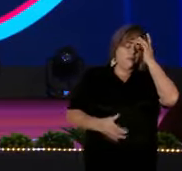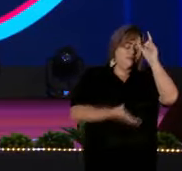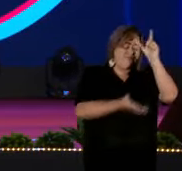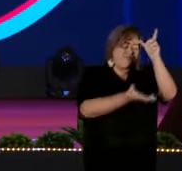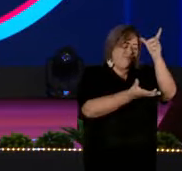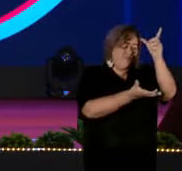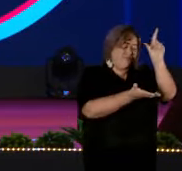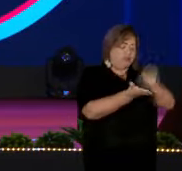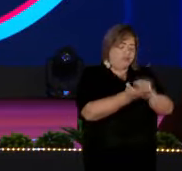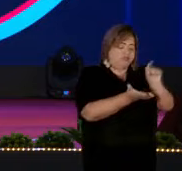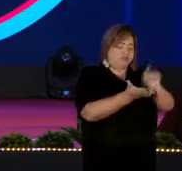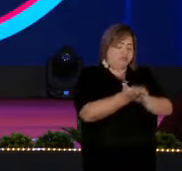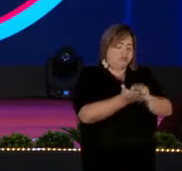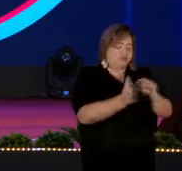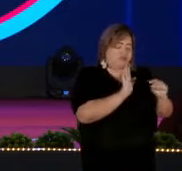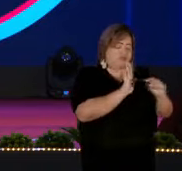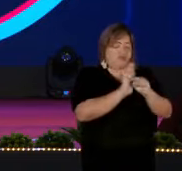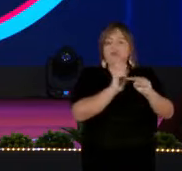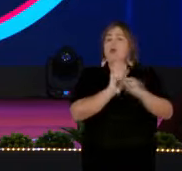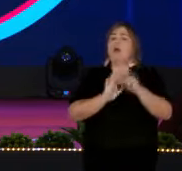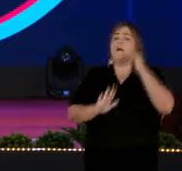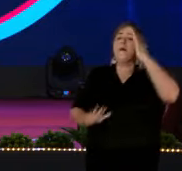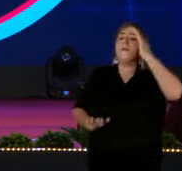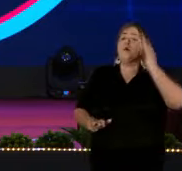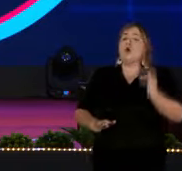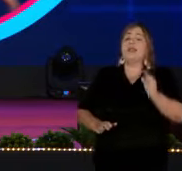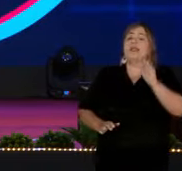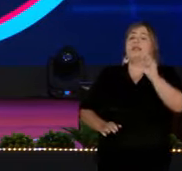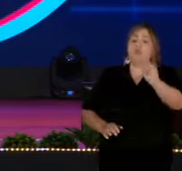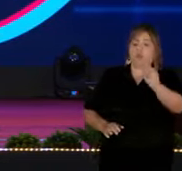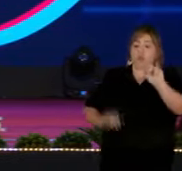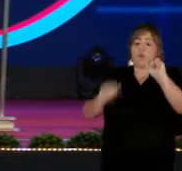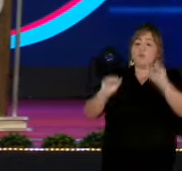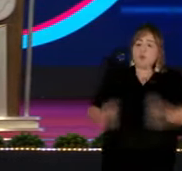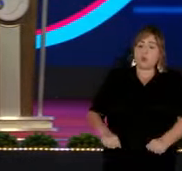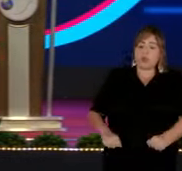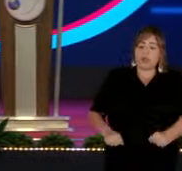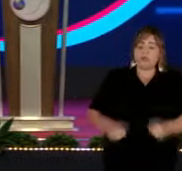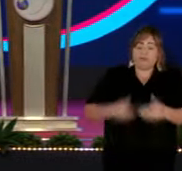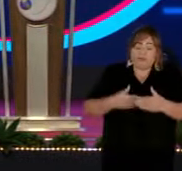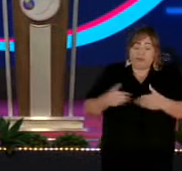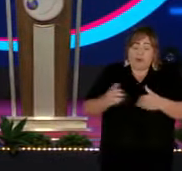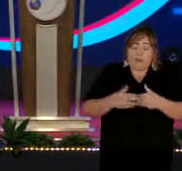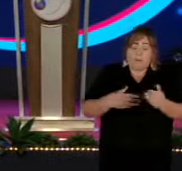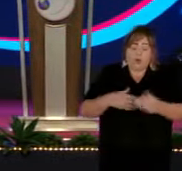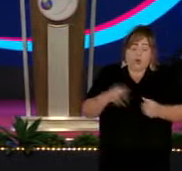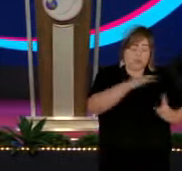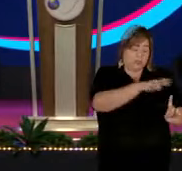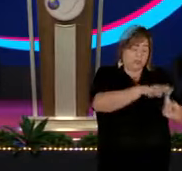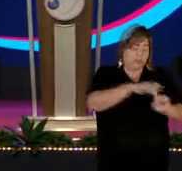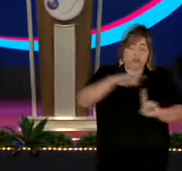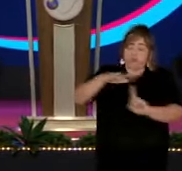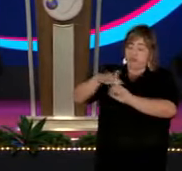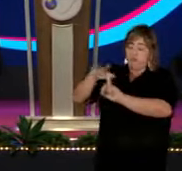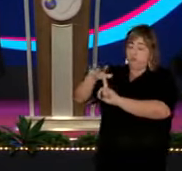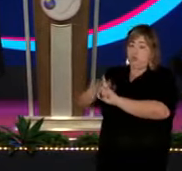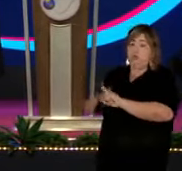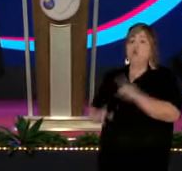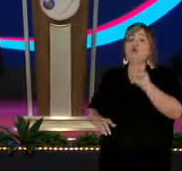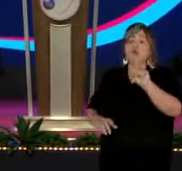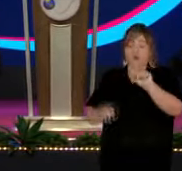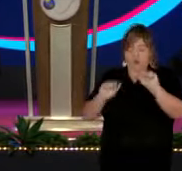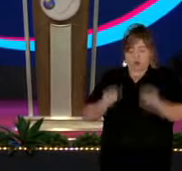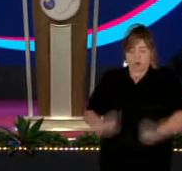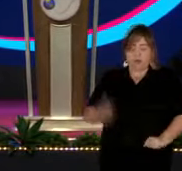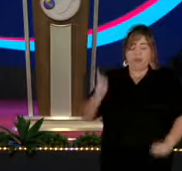detenido en el nombre de Jesús. Porque tú eres capaz de avanzar a pesar de todo lo que te esté pasando. Tú eres capaz